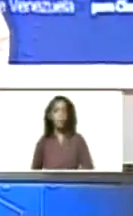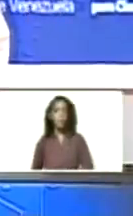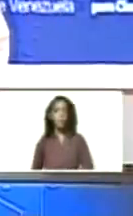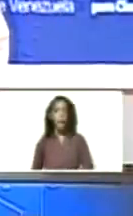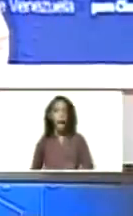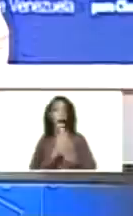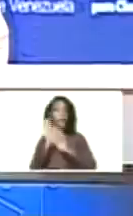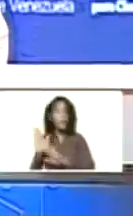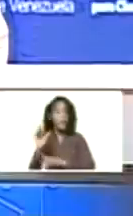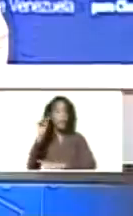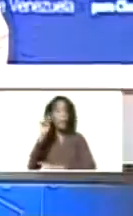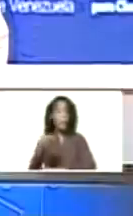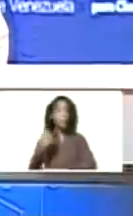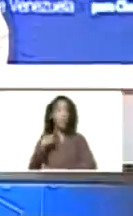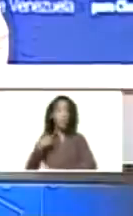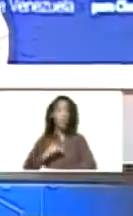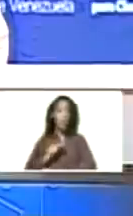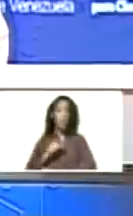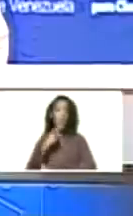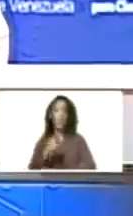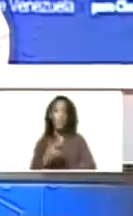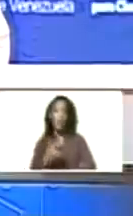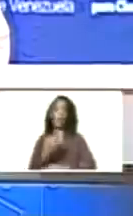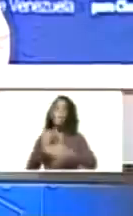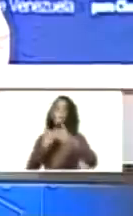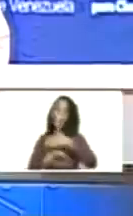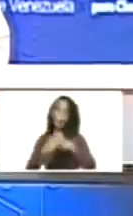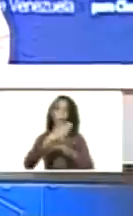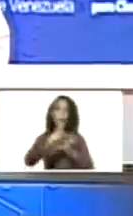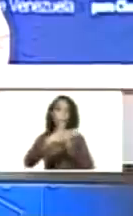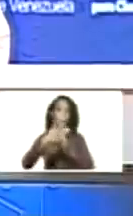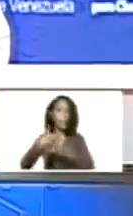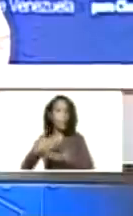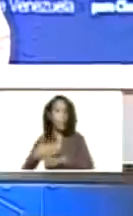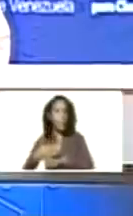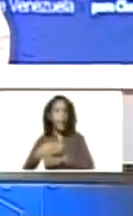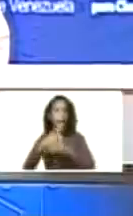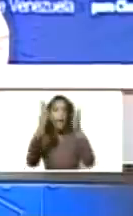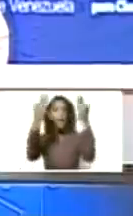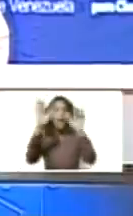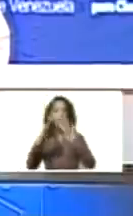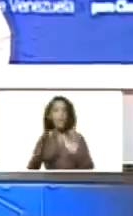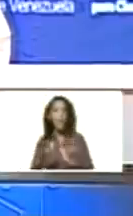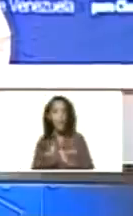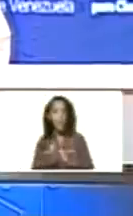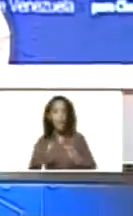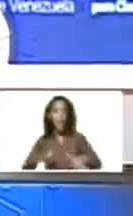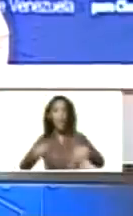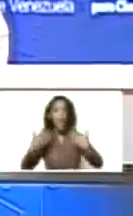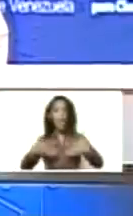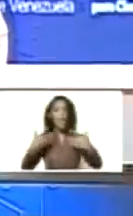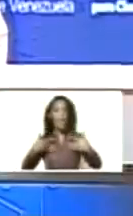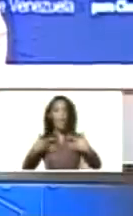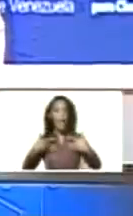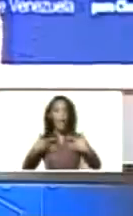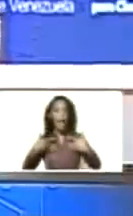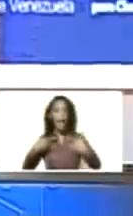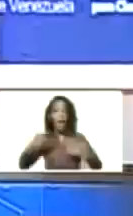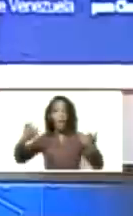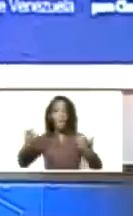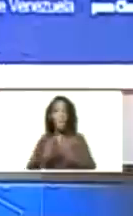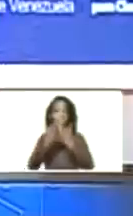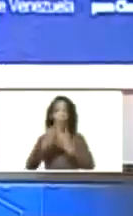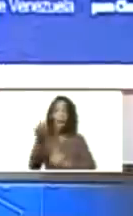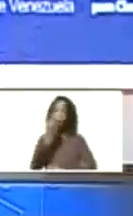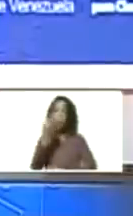así también tengo que decirle, vamos a compartir la Navidad, la alegría, el brindis, la